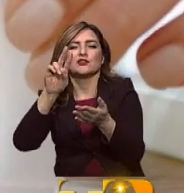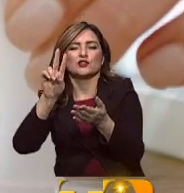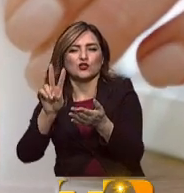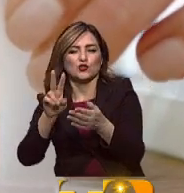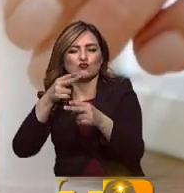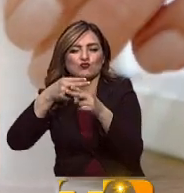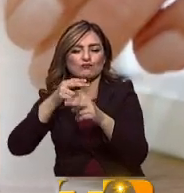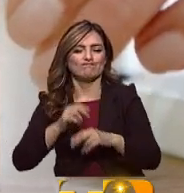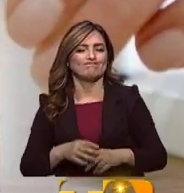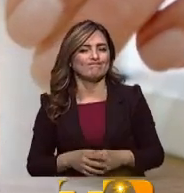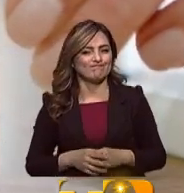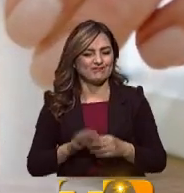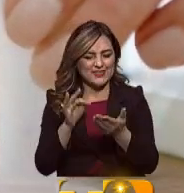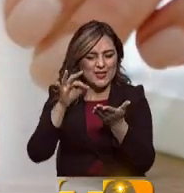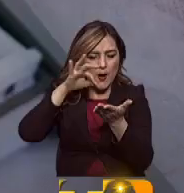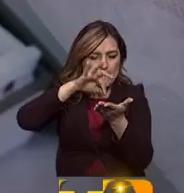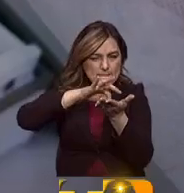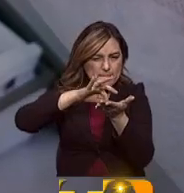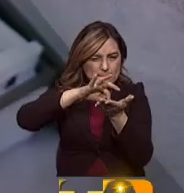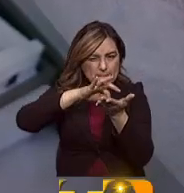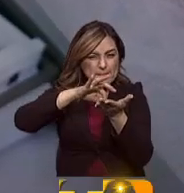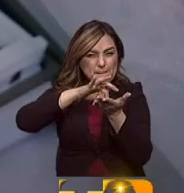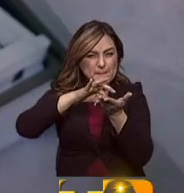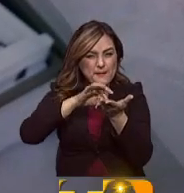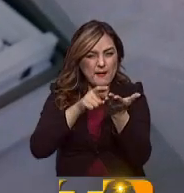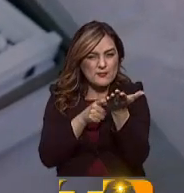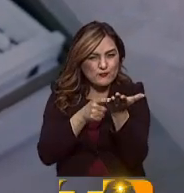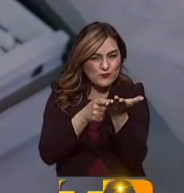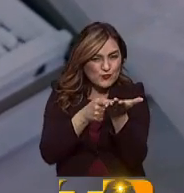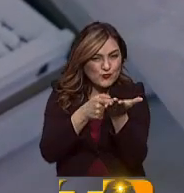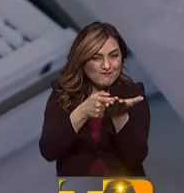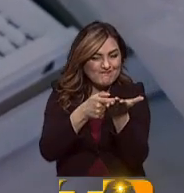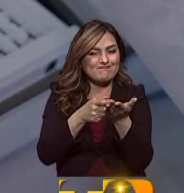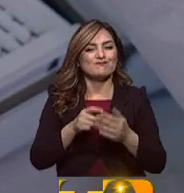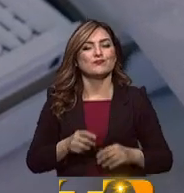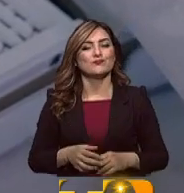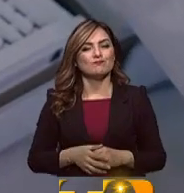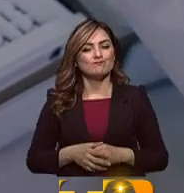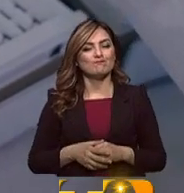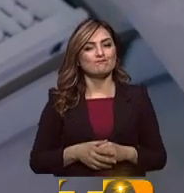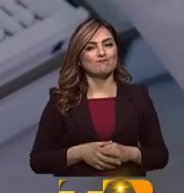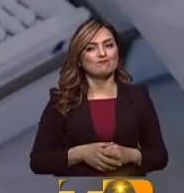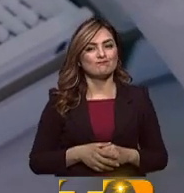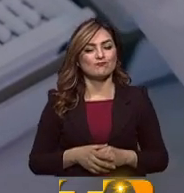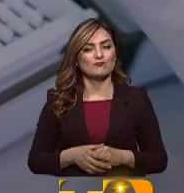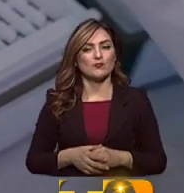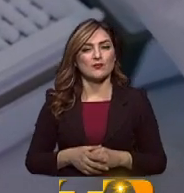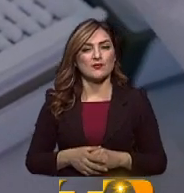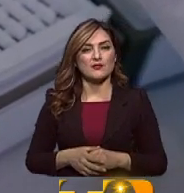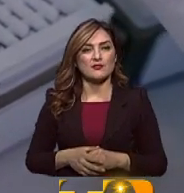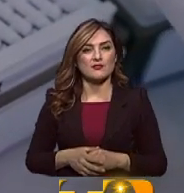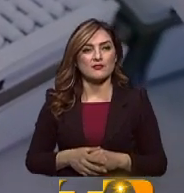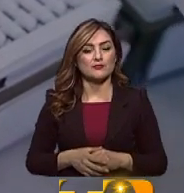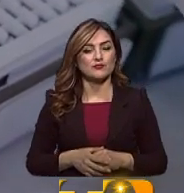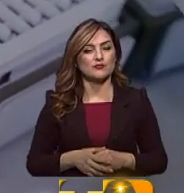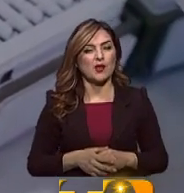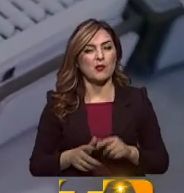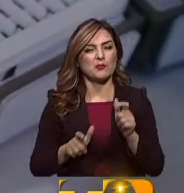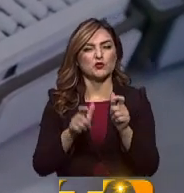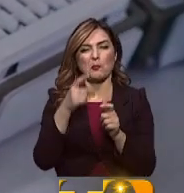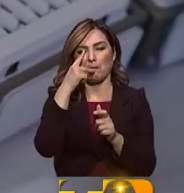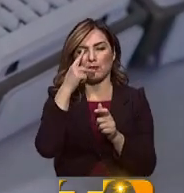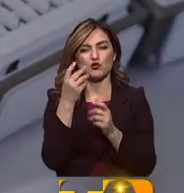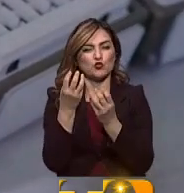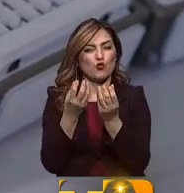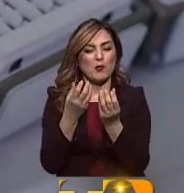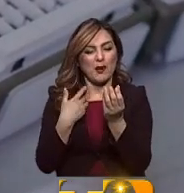de serina transmembrana, que es otra proteína que ayuda a que ingresen las células, que ingrese el virus a las células que se encuentran en los testículos,